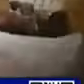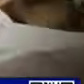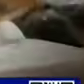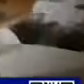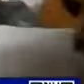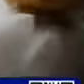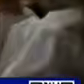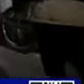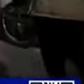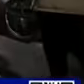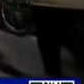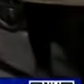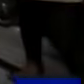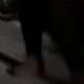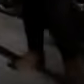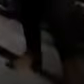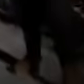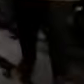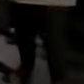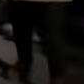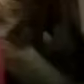guagua?